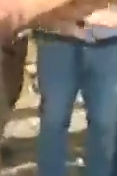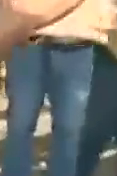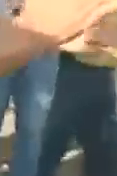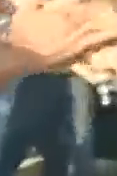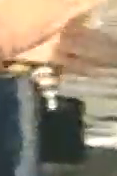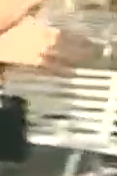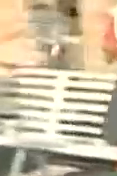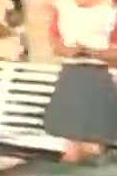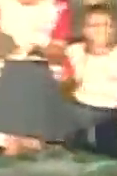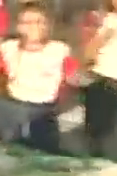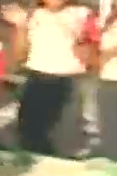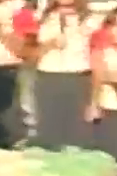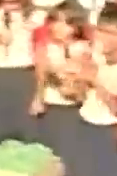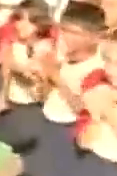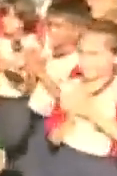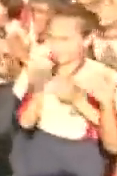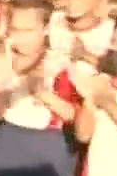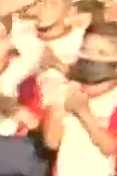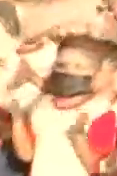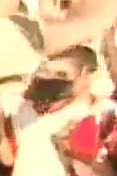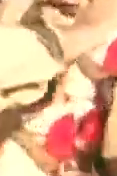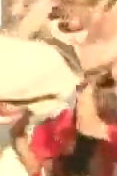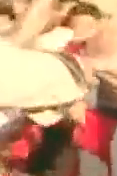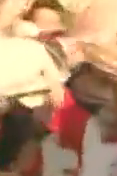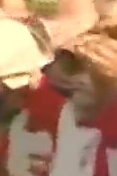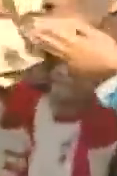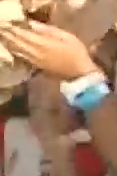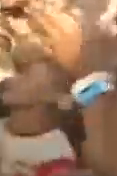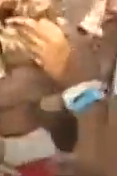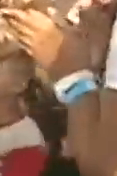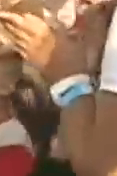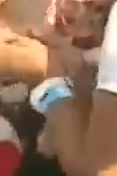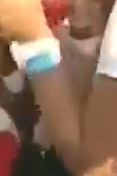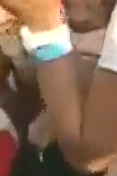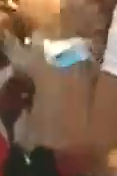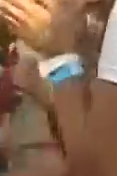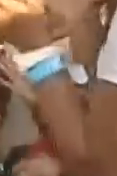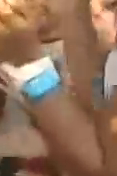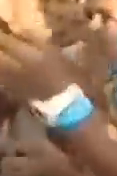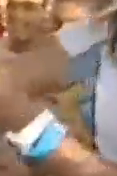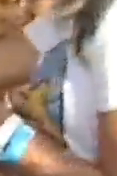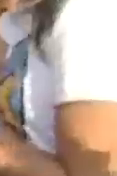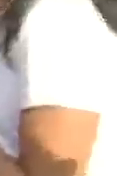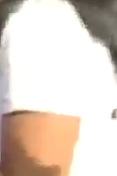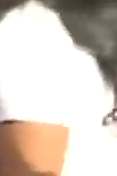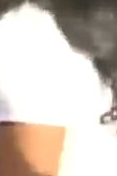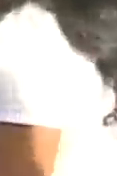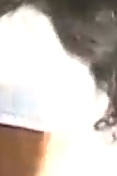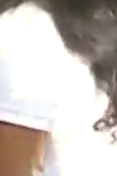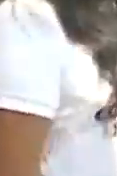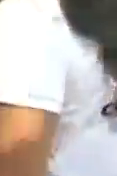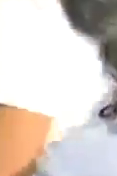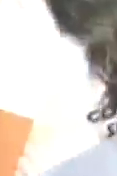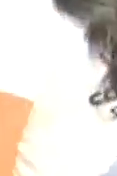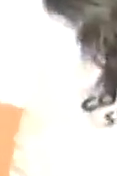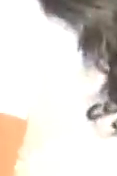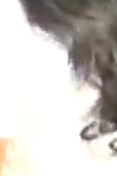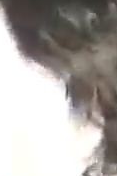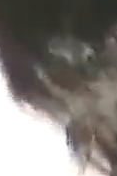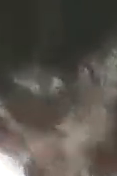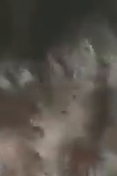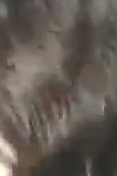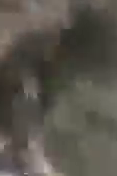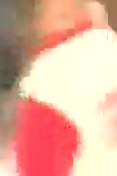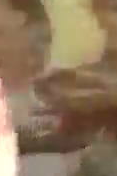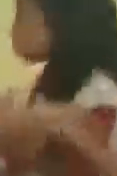Maizal. Tienen ustedes allí la llegada del presidente constitucional Nicolás Maduro y le dan la bienvenida a esta hora en la Plaza